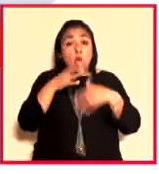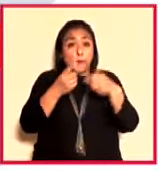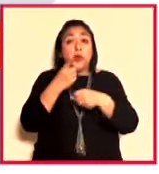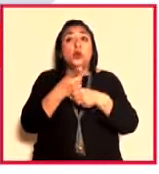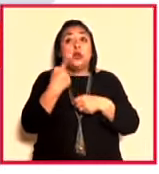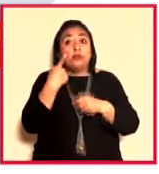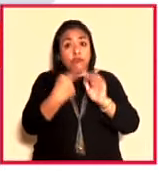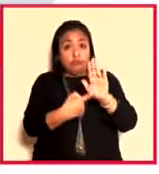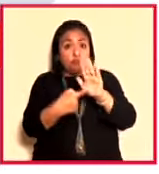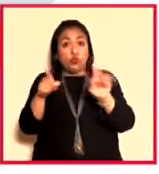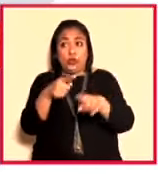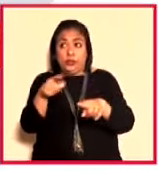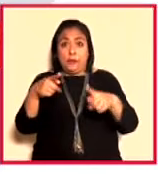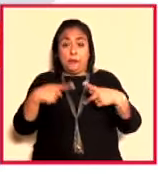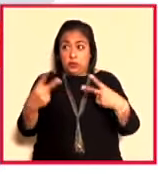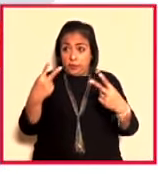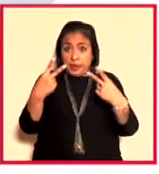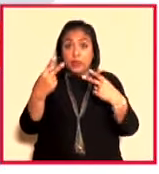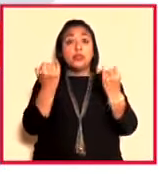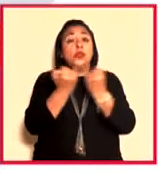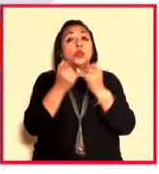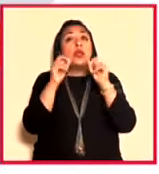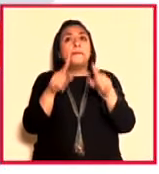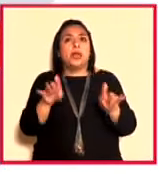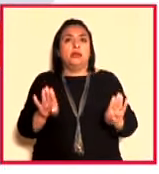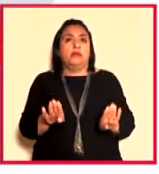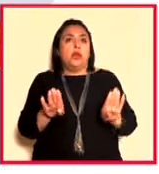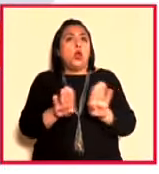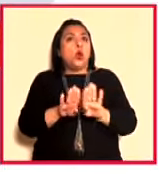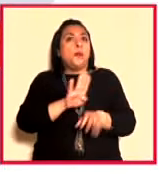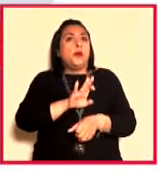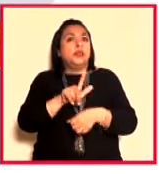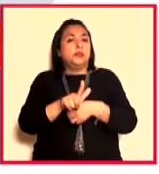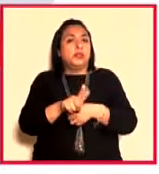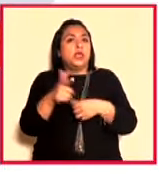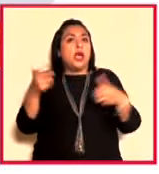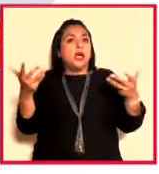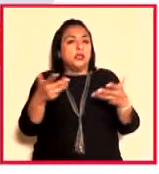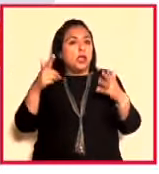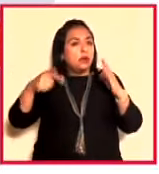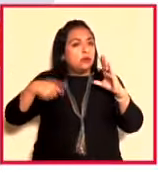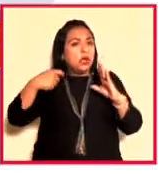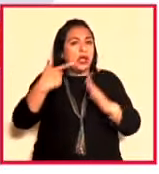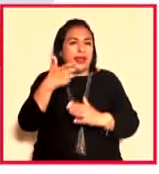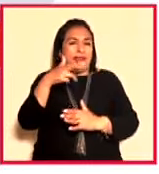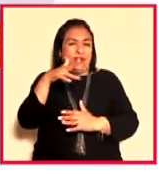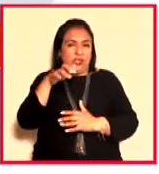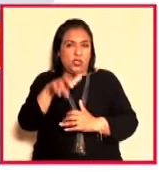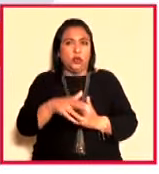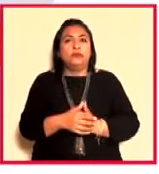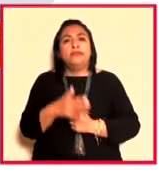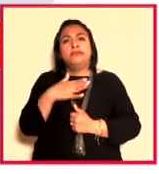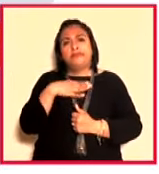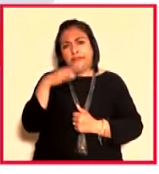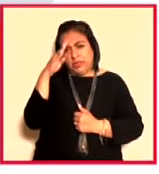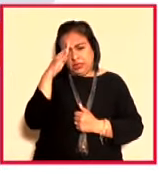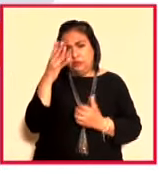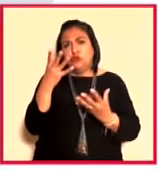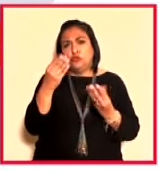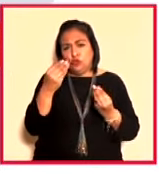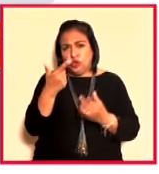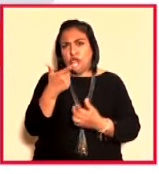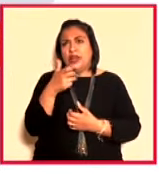música al público, también habla de una particular manera de realizar la grabación. Creemos mucho en las